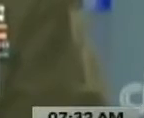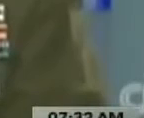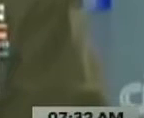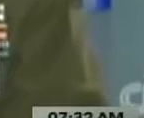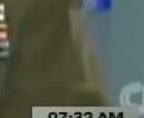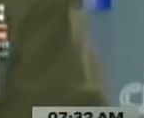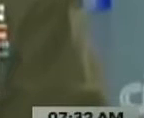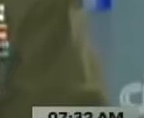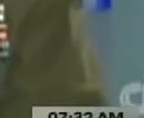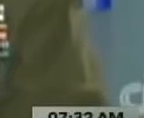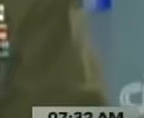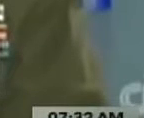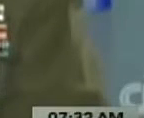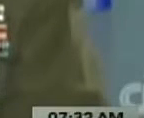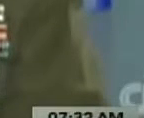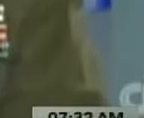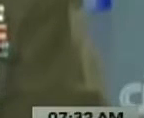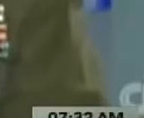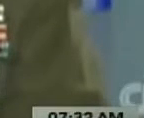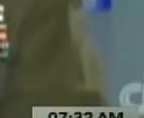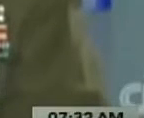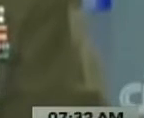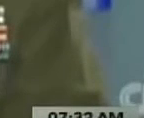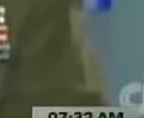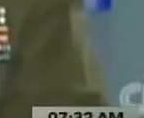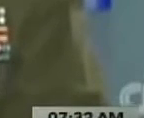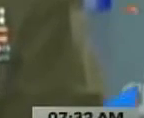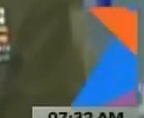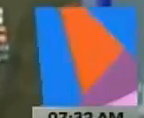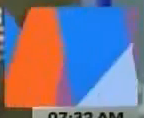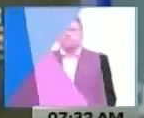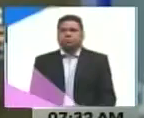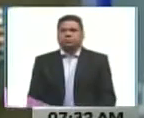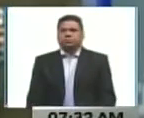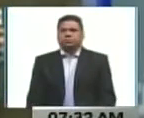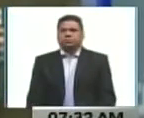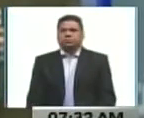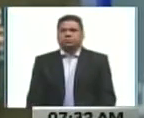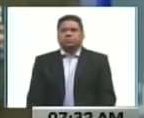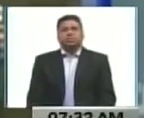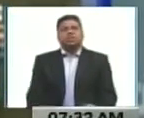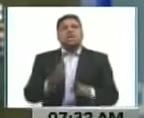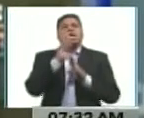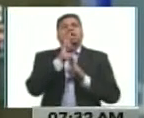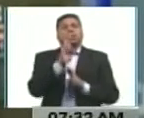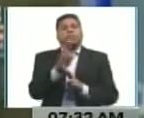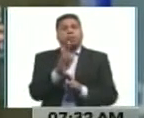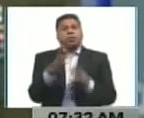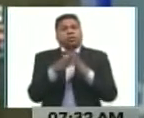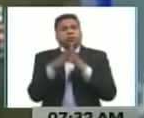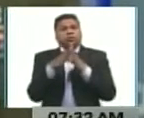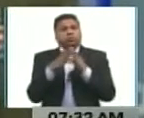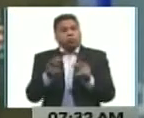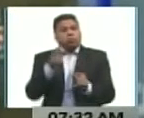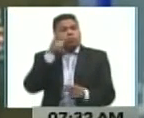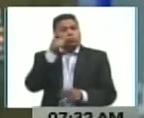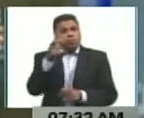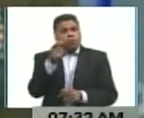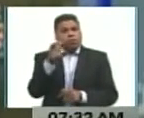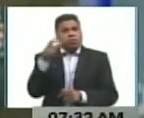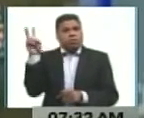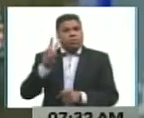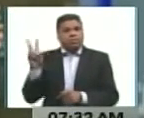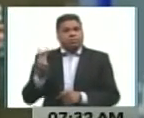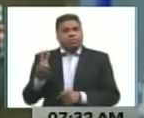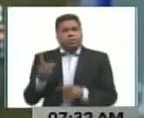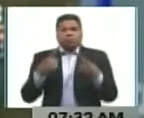Sin duda, yo creo que la solución de Venezuela está en las manos del pueblo venezolano, pero